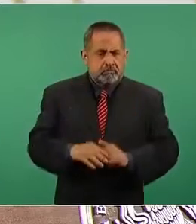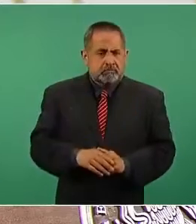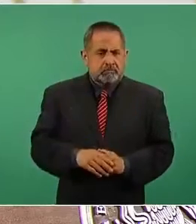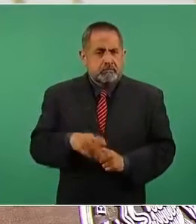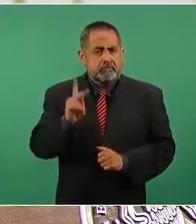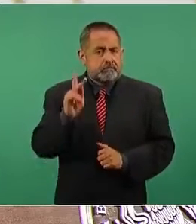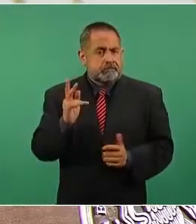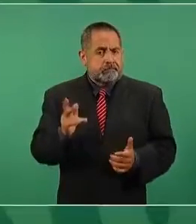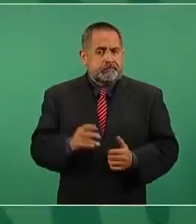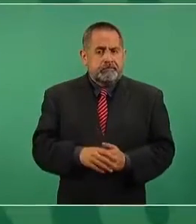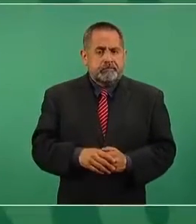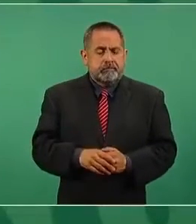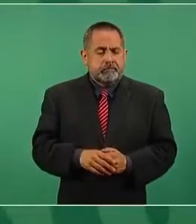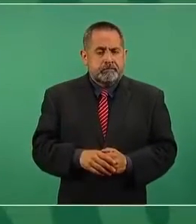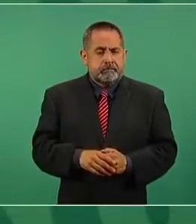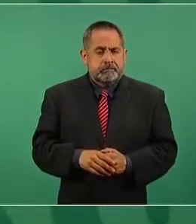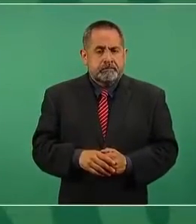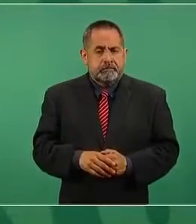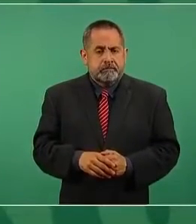Pero si